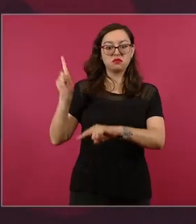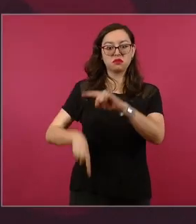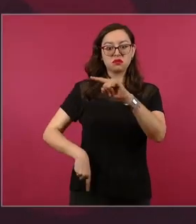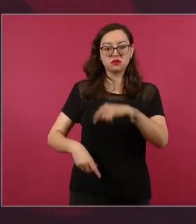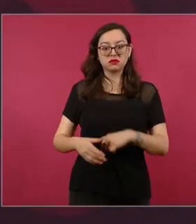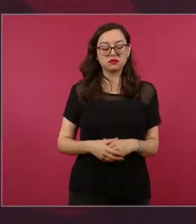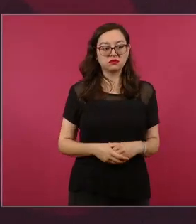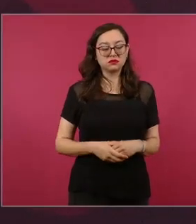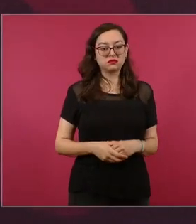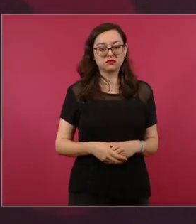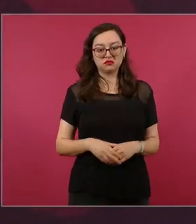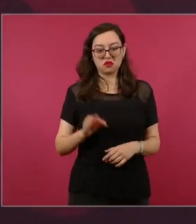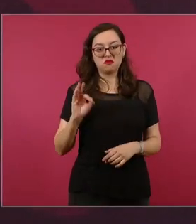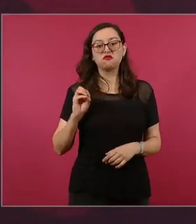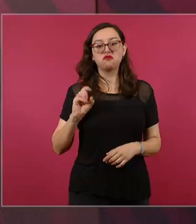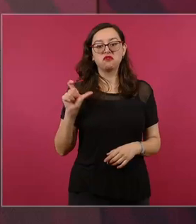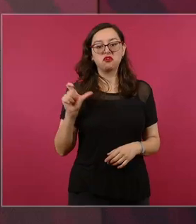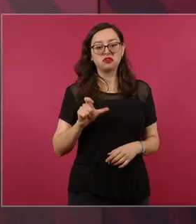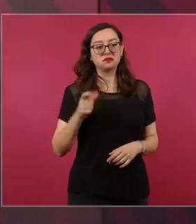apoyaron a Fox